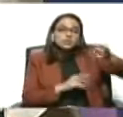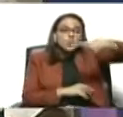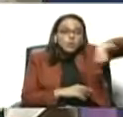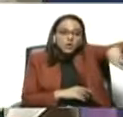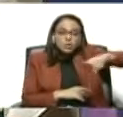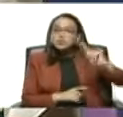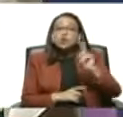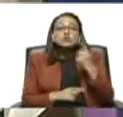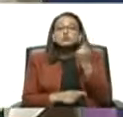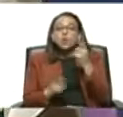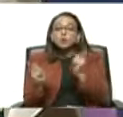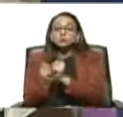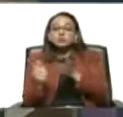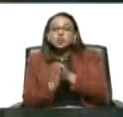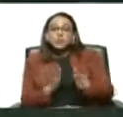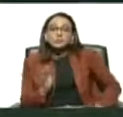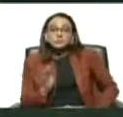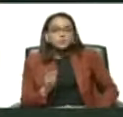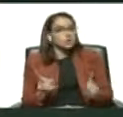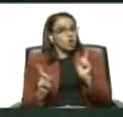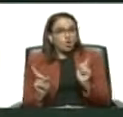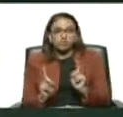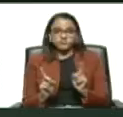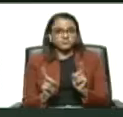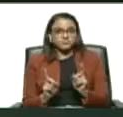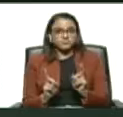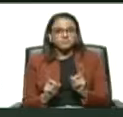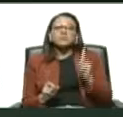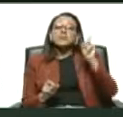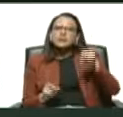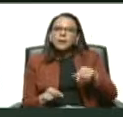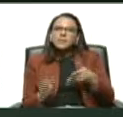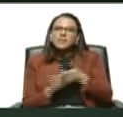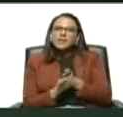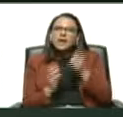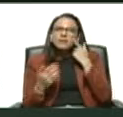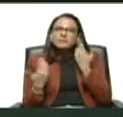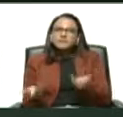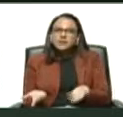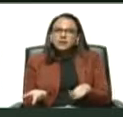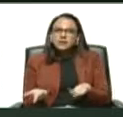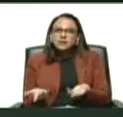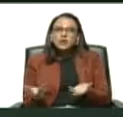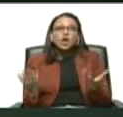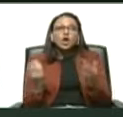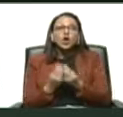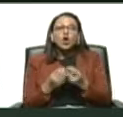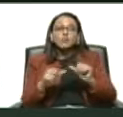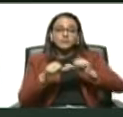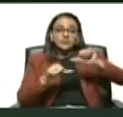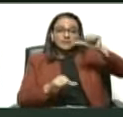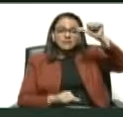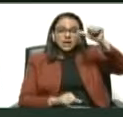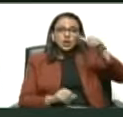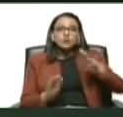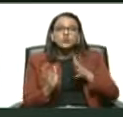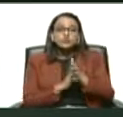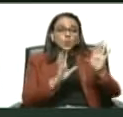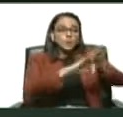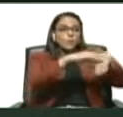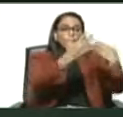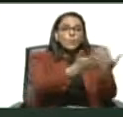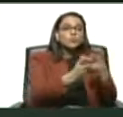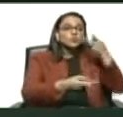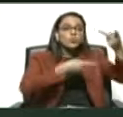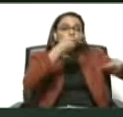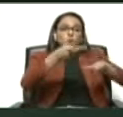humanidad y que tiene que ver, sin duda alguna, con un desarrollo geopolítico